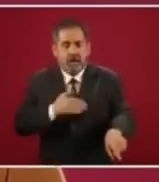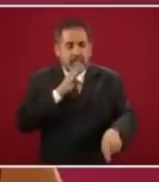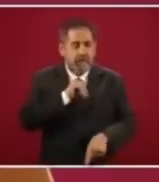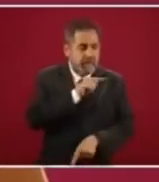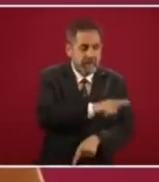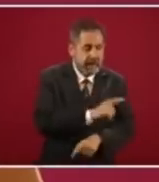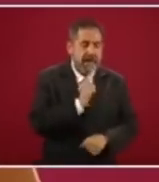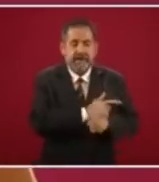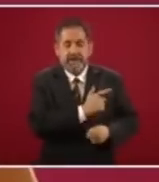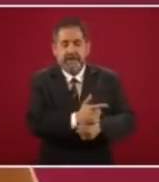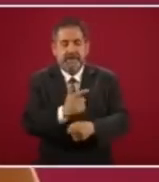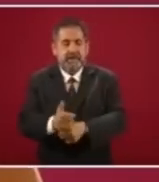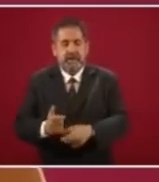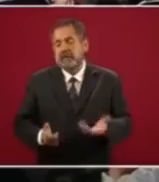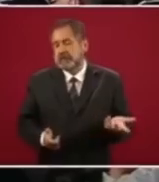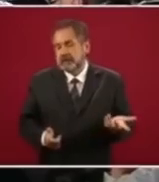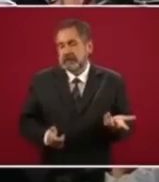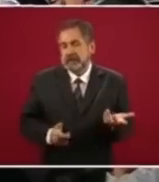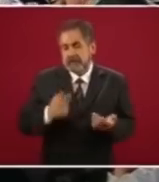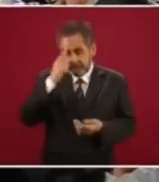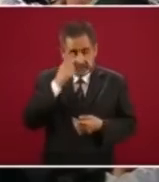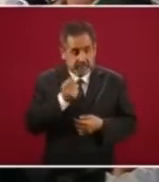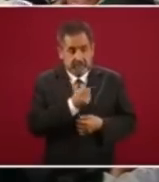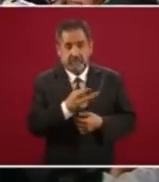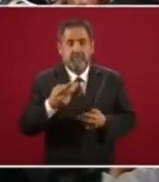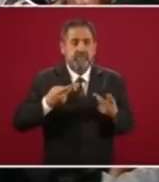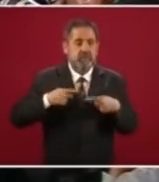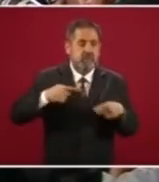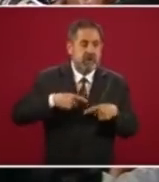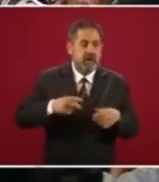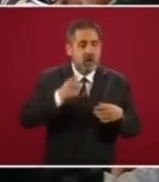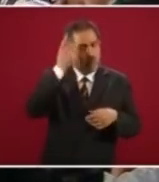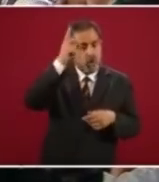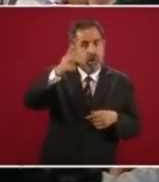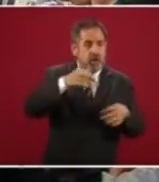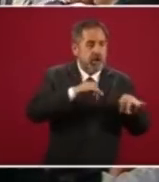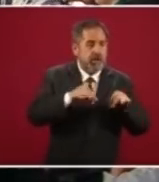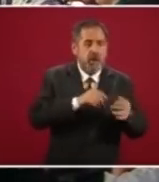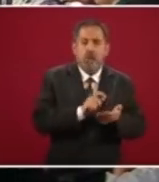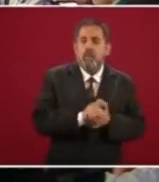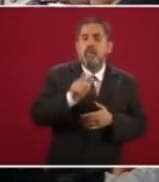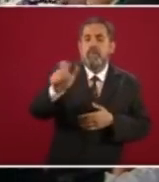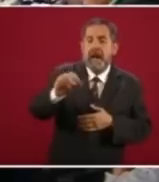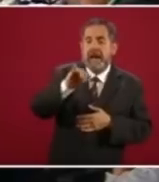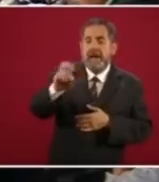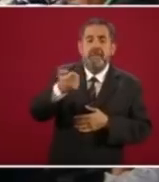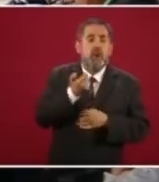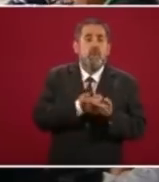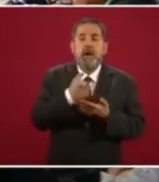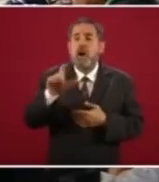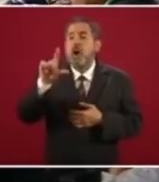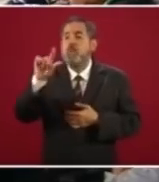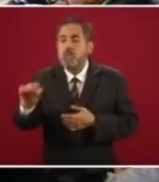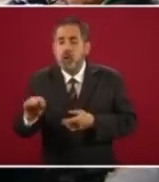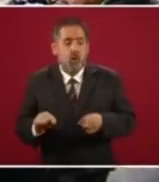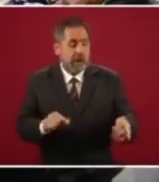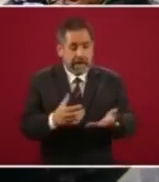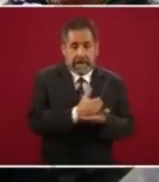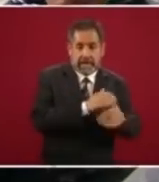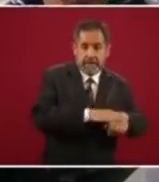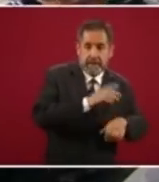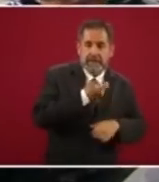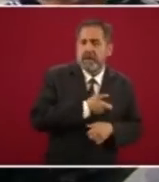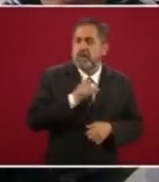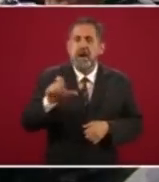cuando justamente los empleadores se están registrando por debajo de lo que realmente ganan los trabajadores